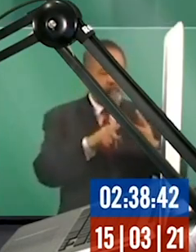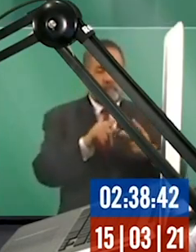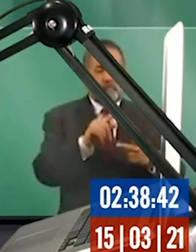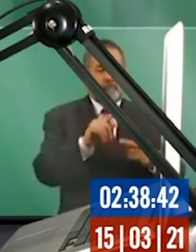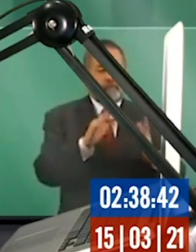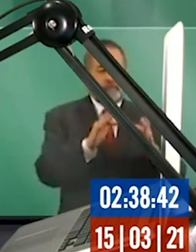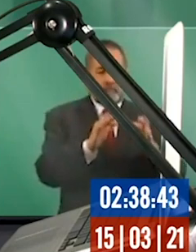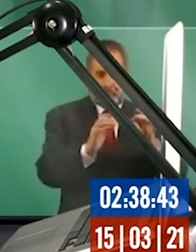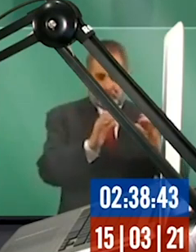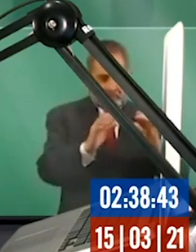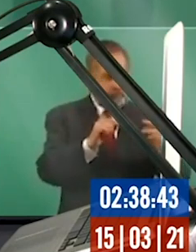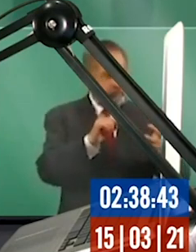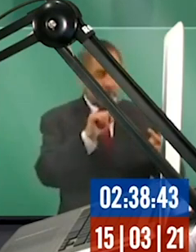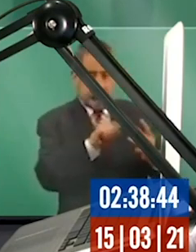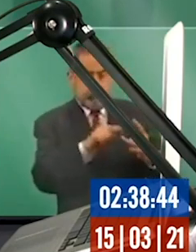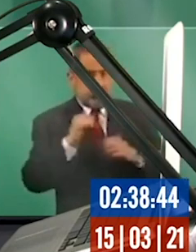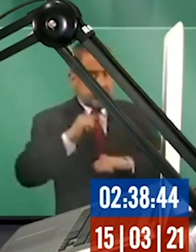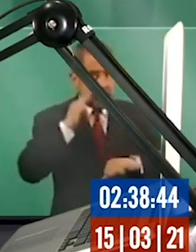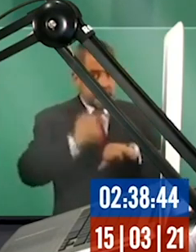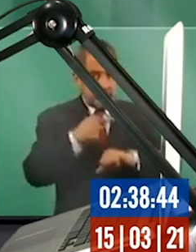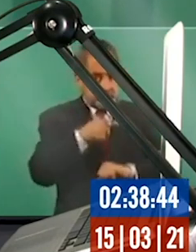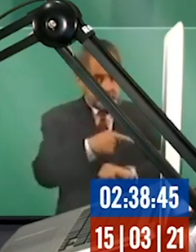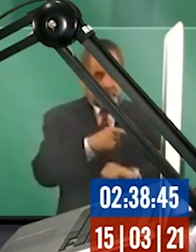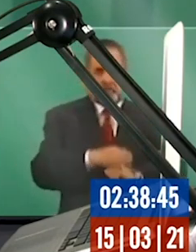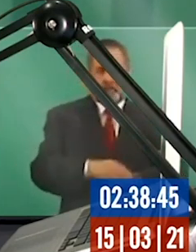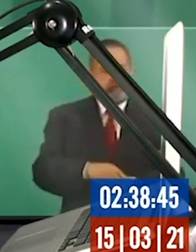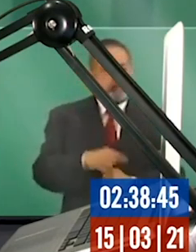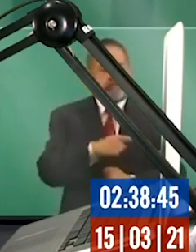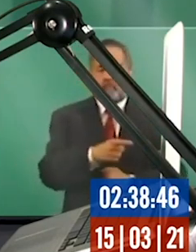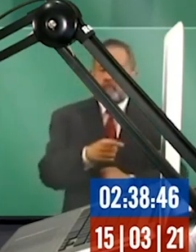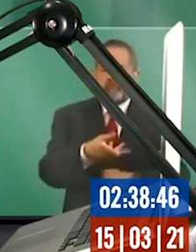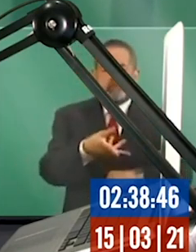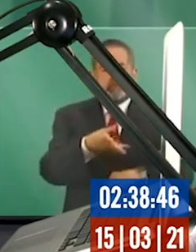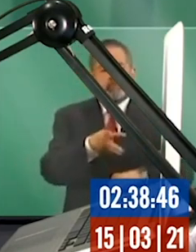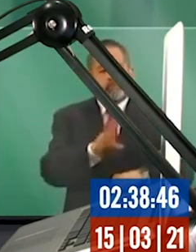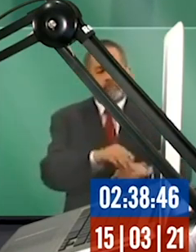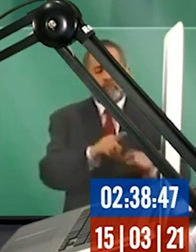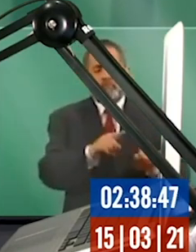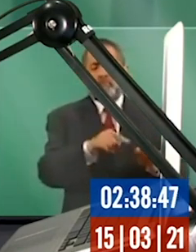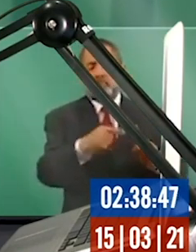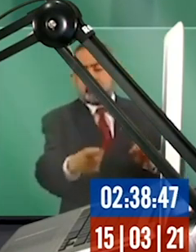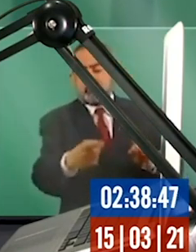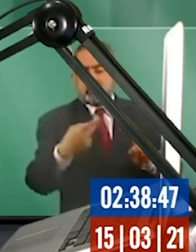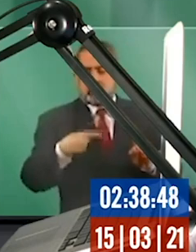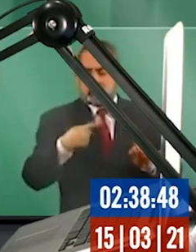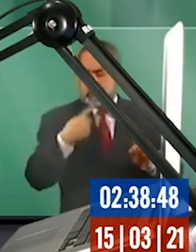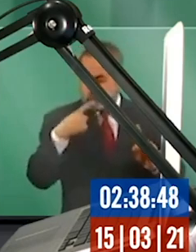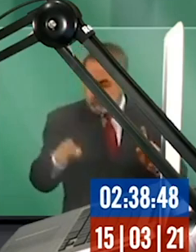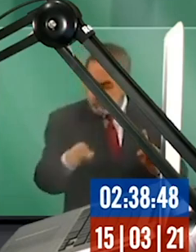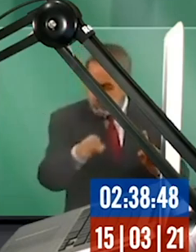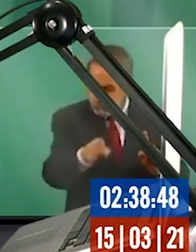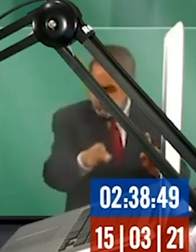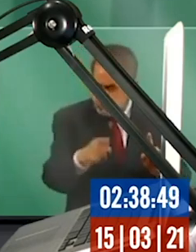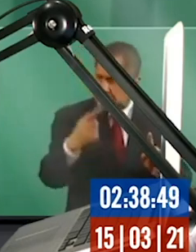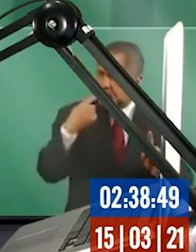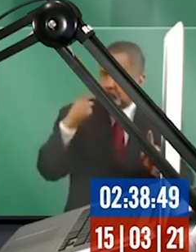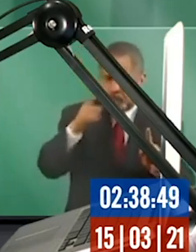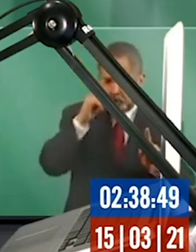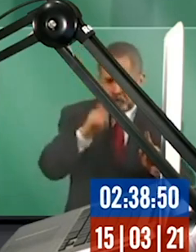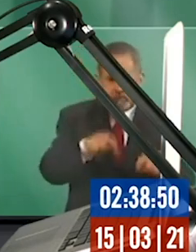de inconstitucionalidad ante la propia suprema corte de justicia en contra de esta reforma a la ley de la industria